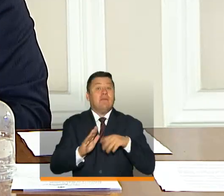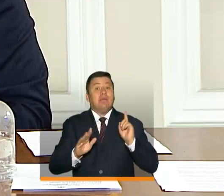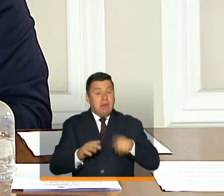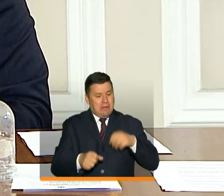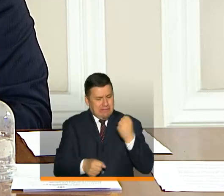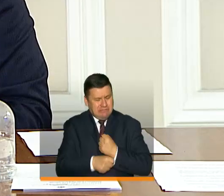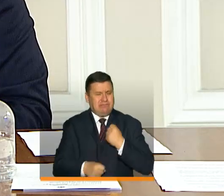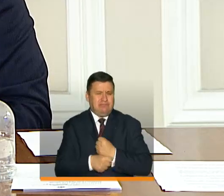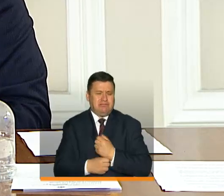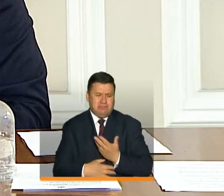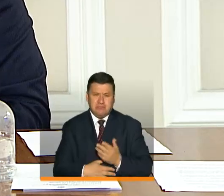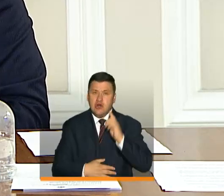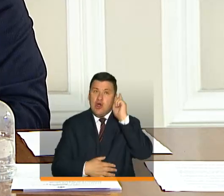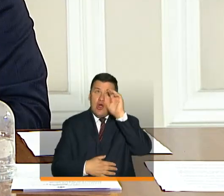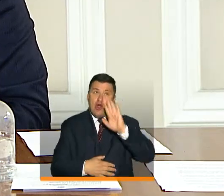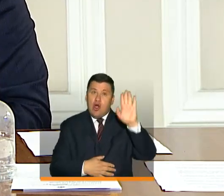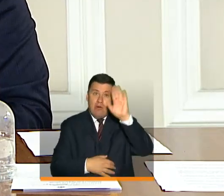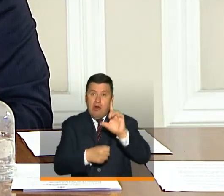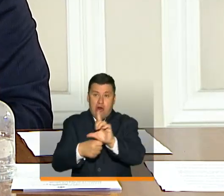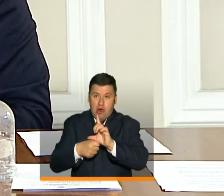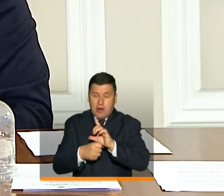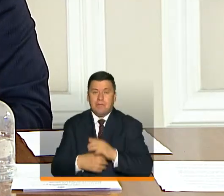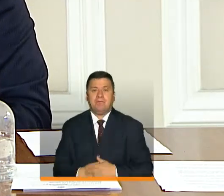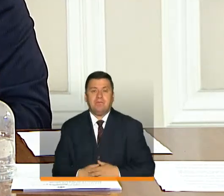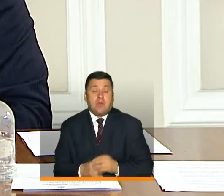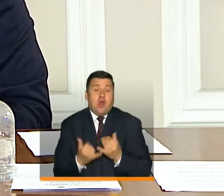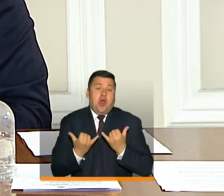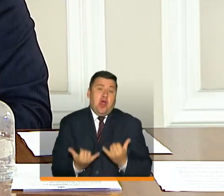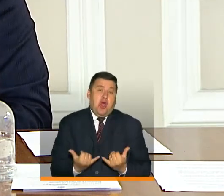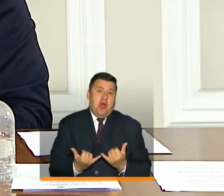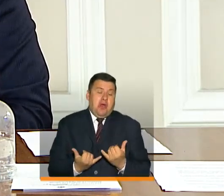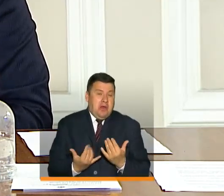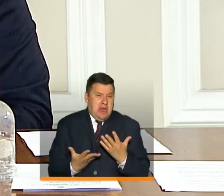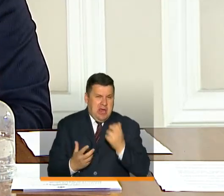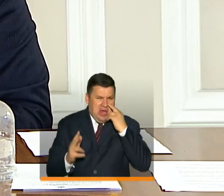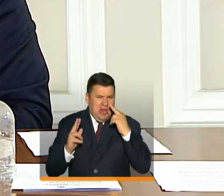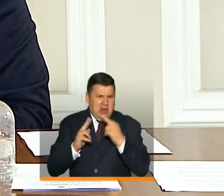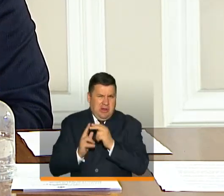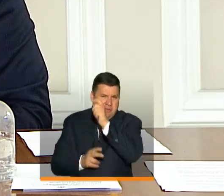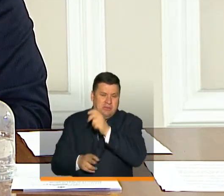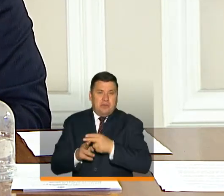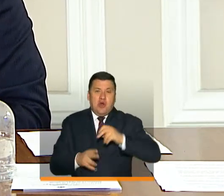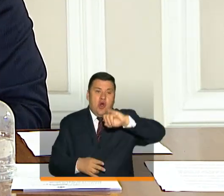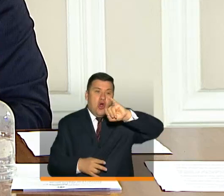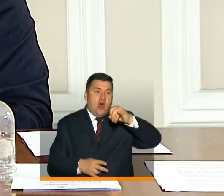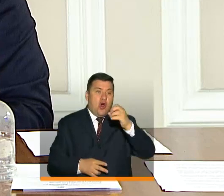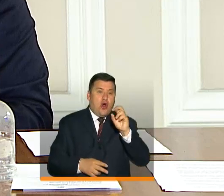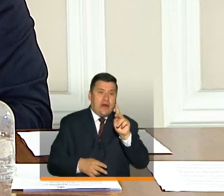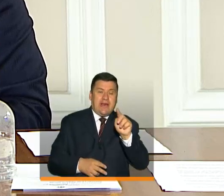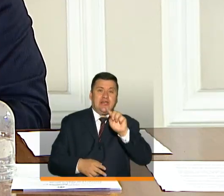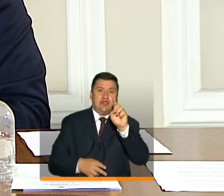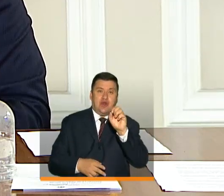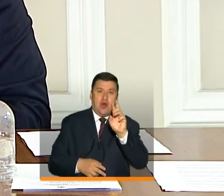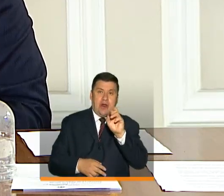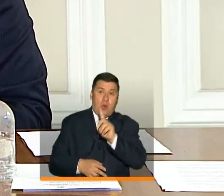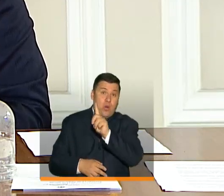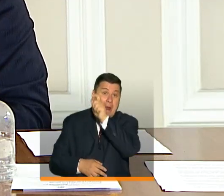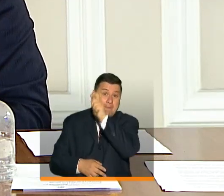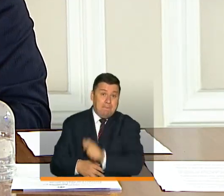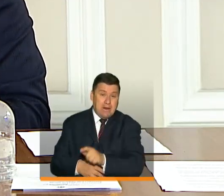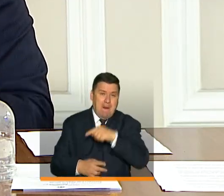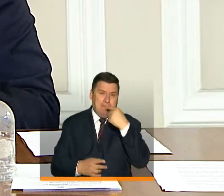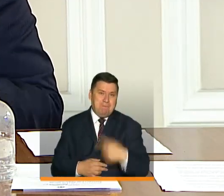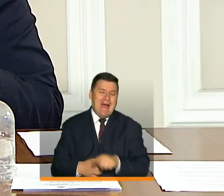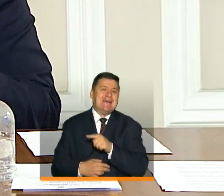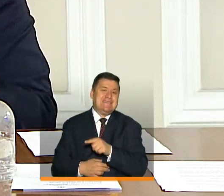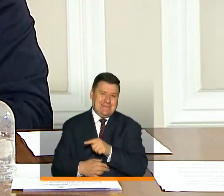trabajando con gobernantes locales. Hoy quiero que ustedes conozcan el caso de Jorge Sora, una persona que también